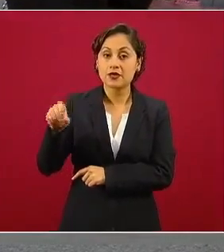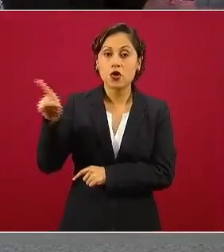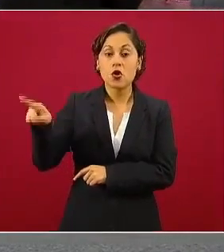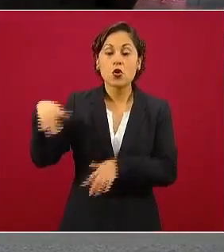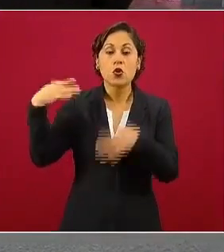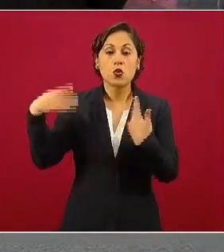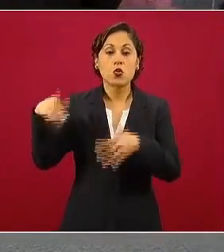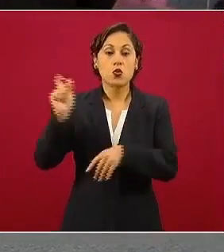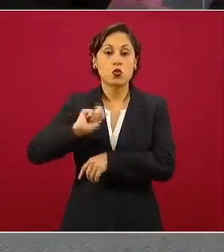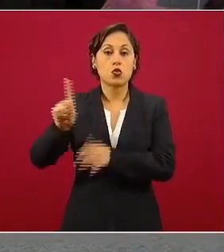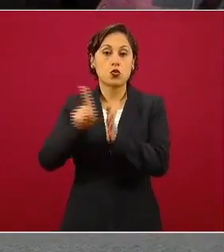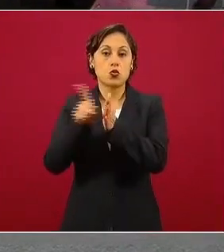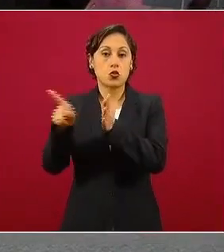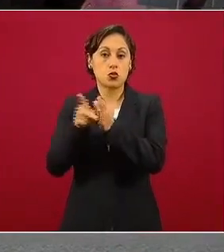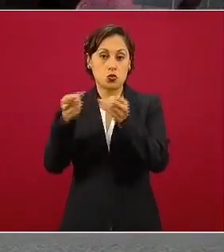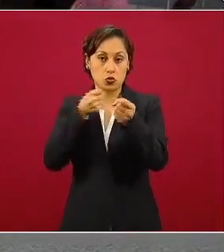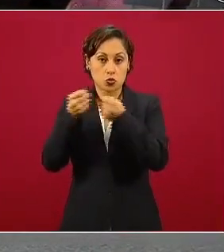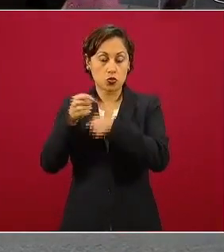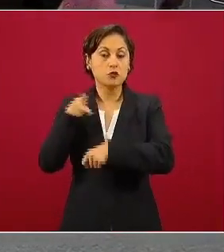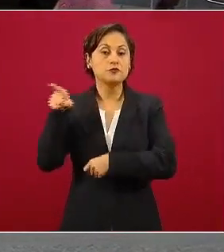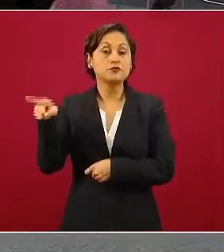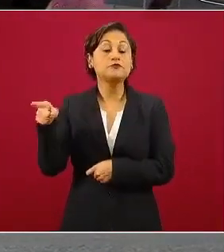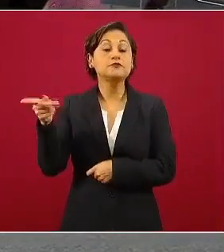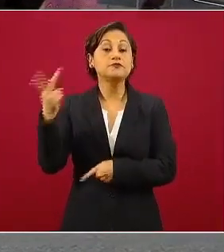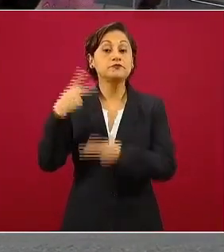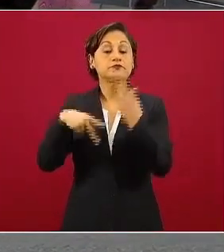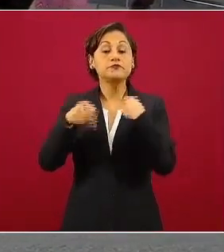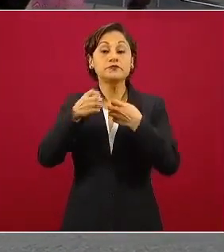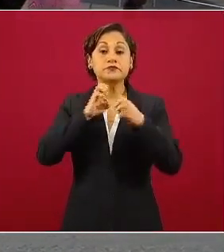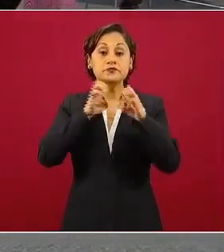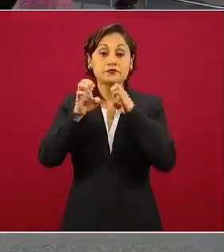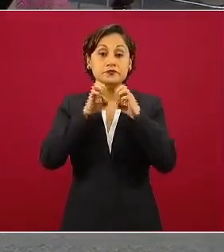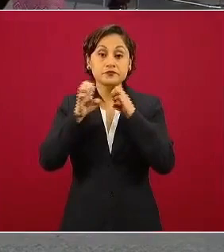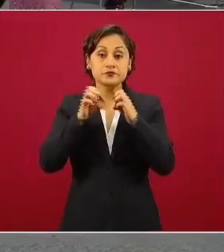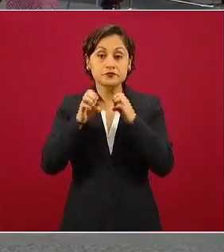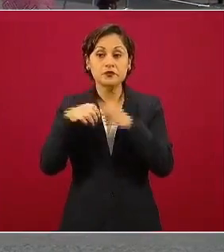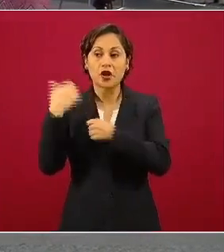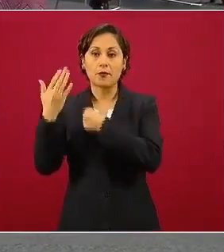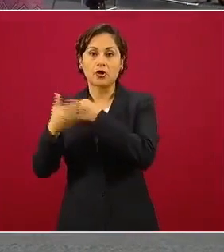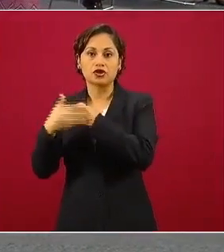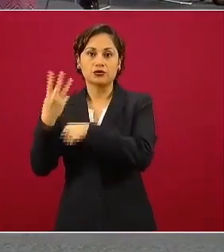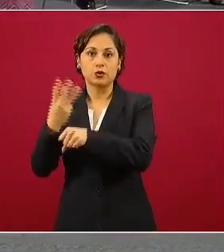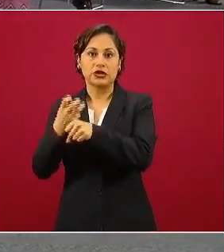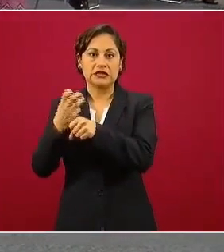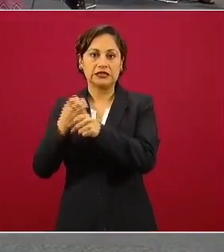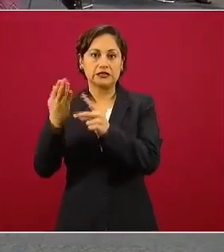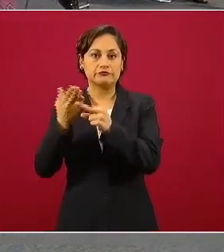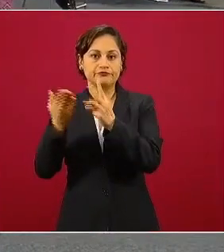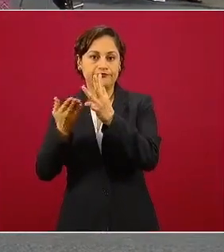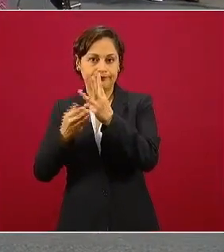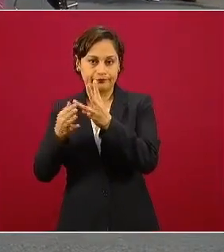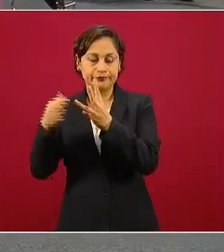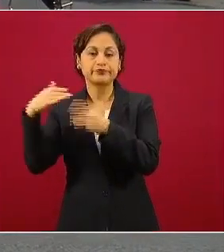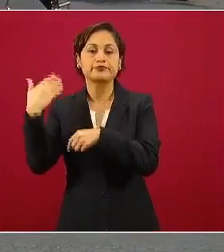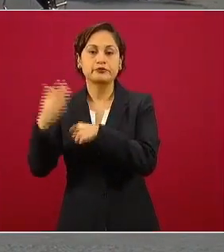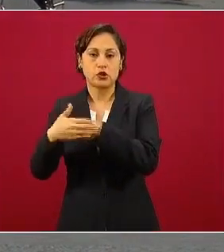la entrevista, que viene en la tercera parte, les comentaba,